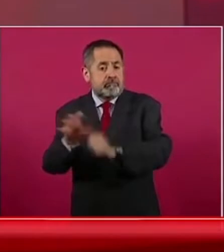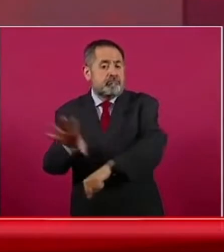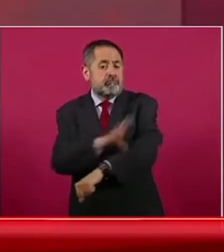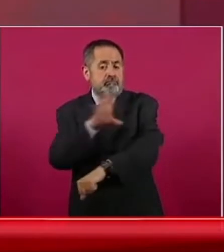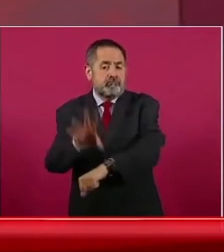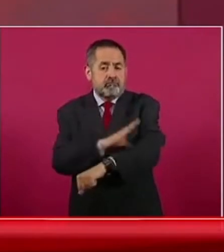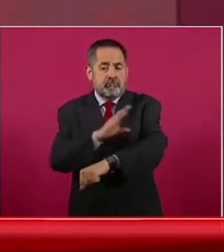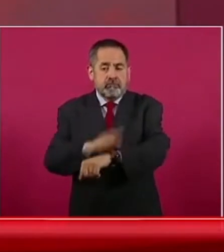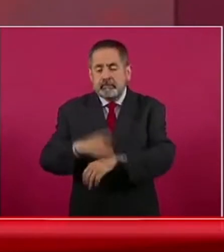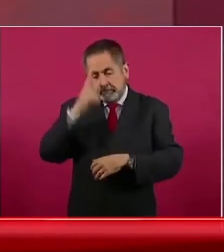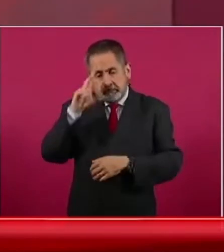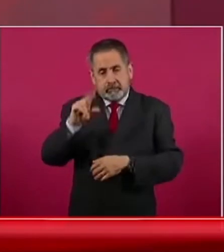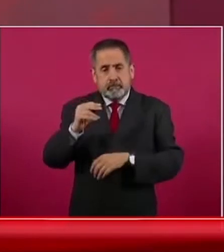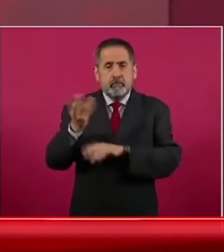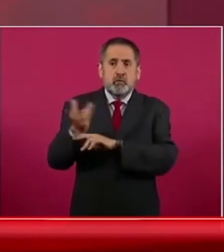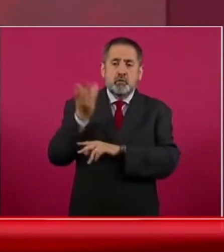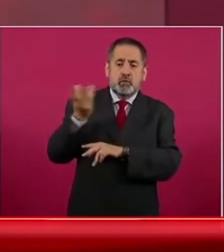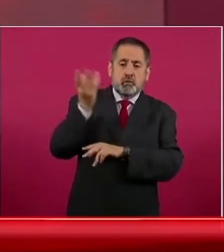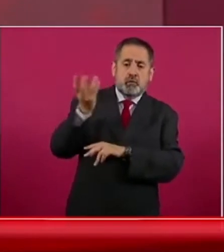para no contaminar.